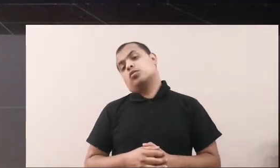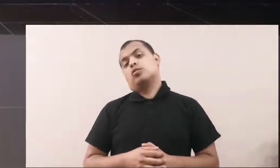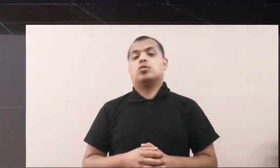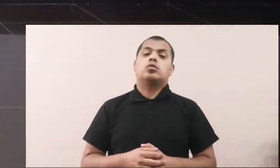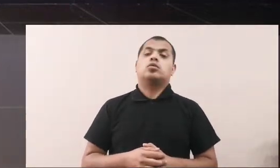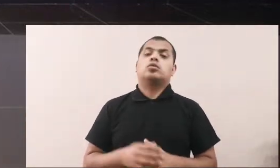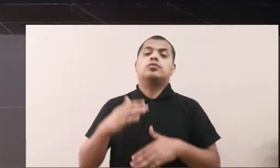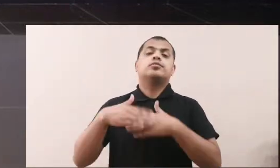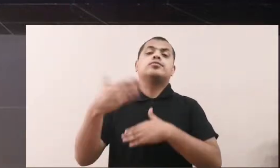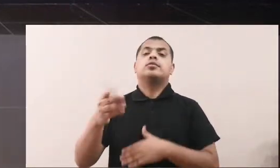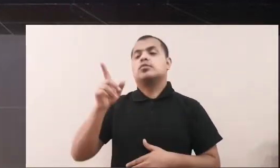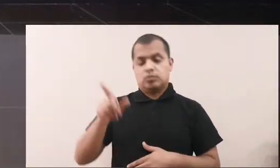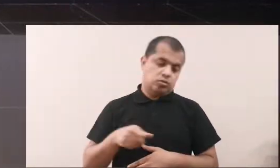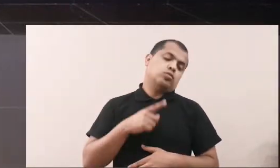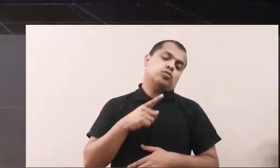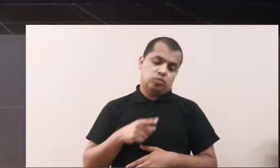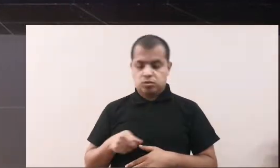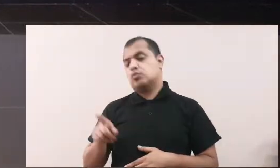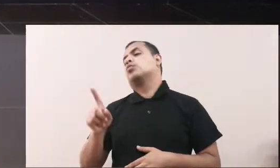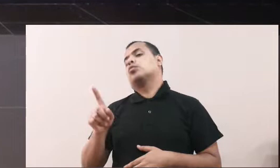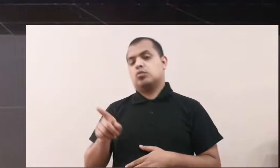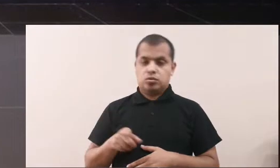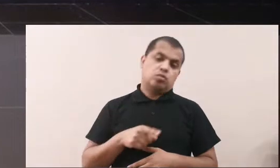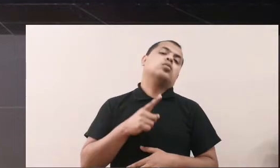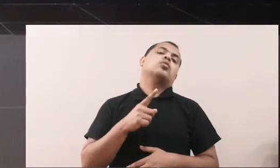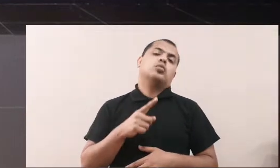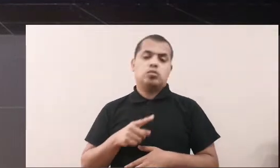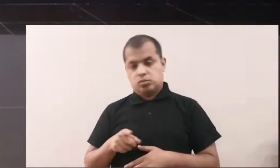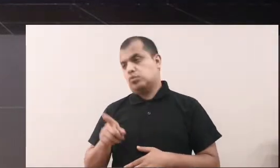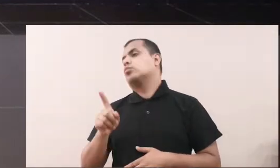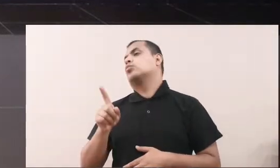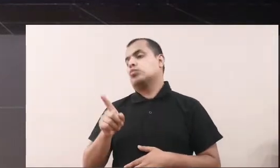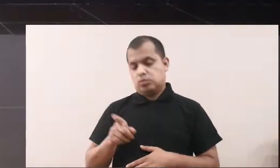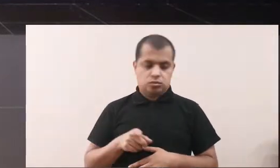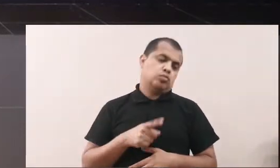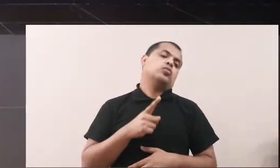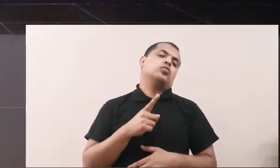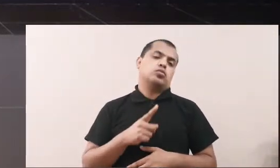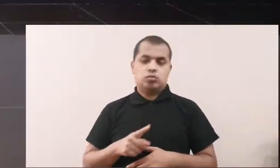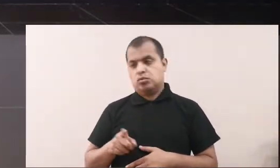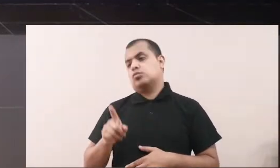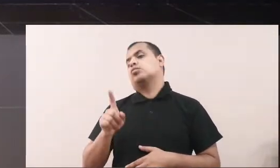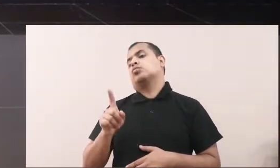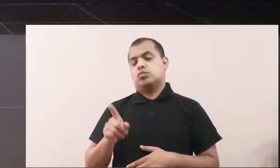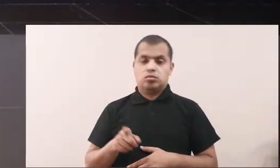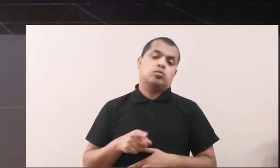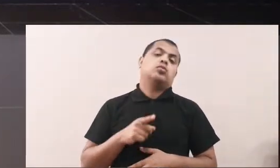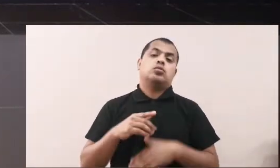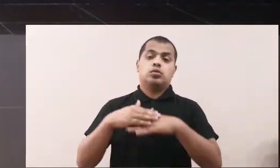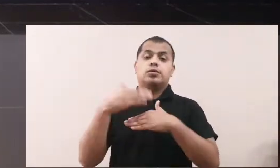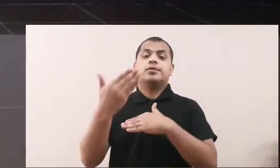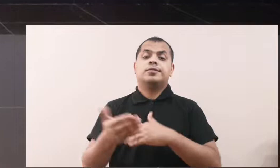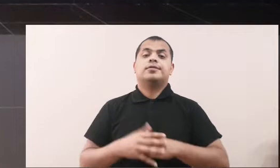de movilidad articular es este de balanceo de la cabeza. Y el